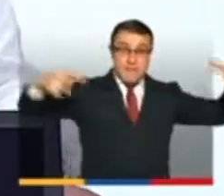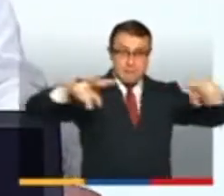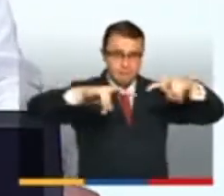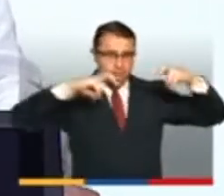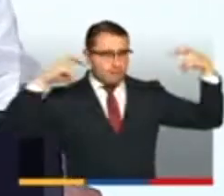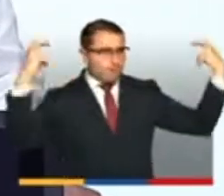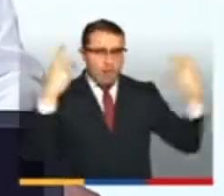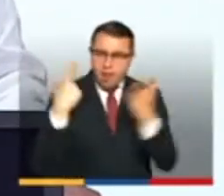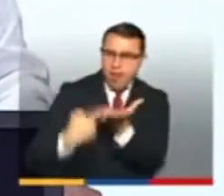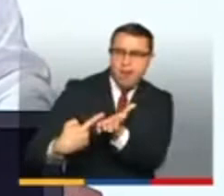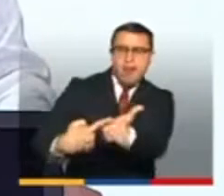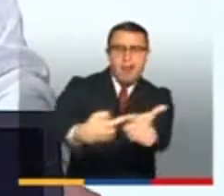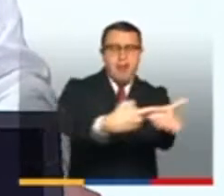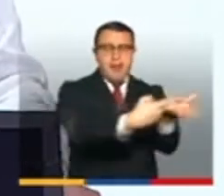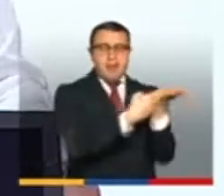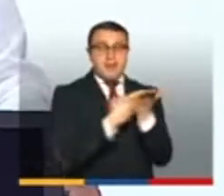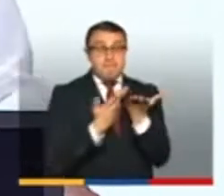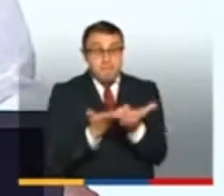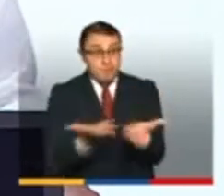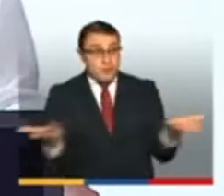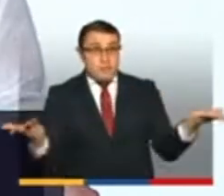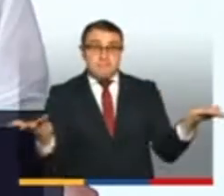esperaremos conclusiones